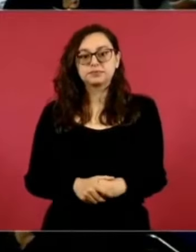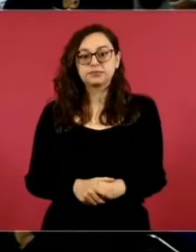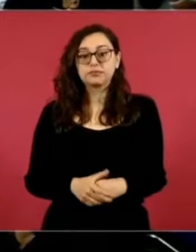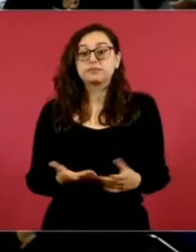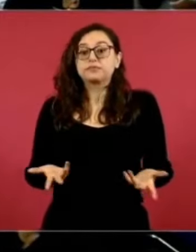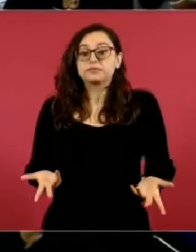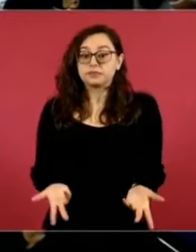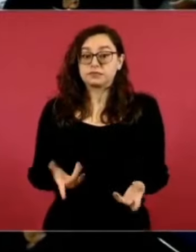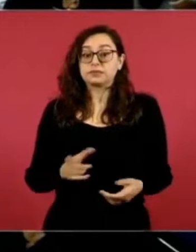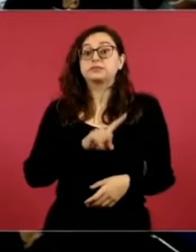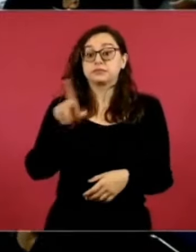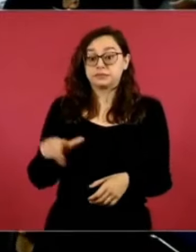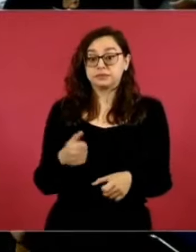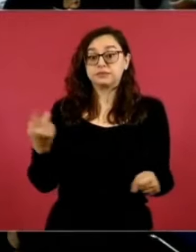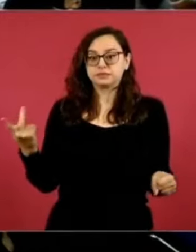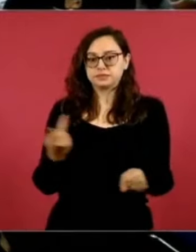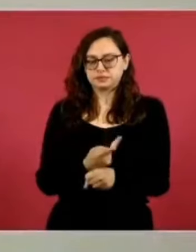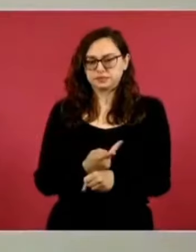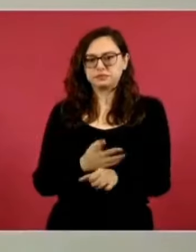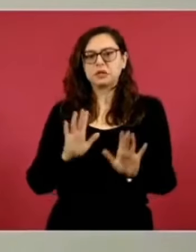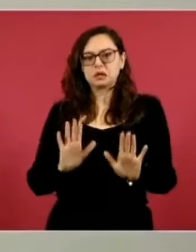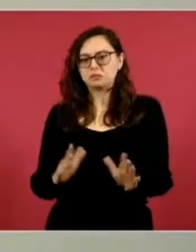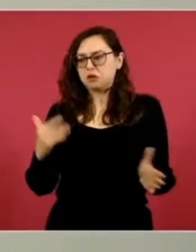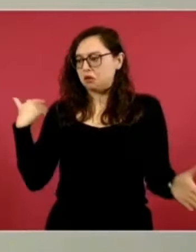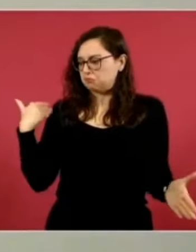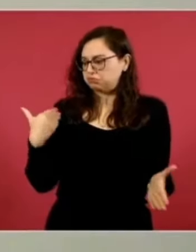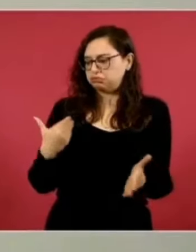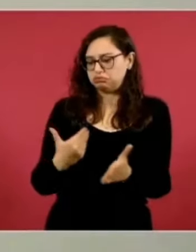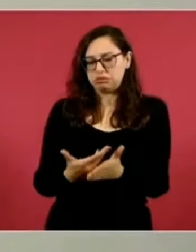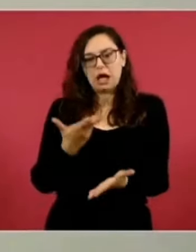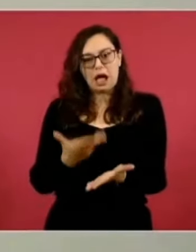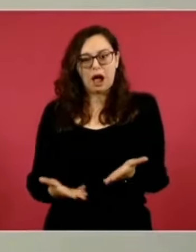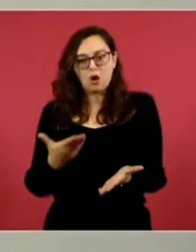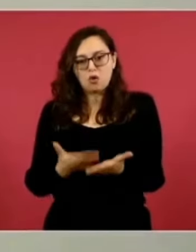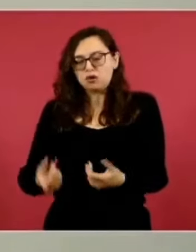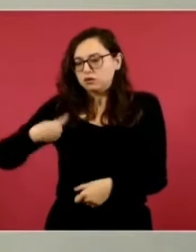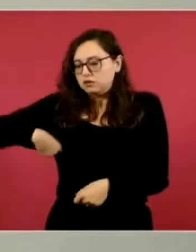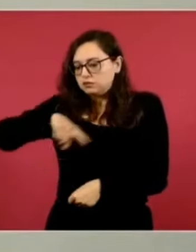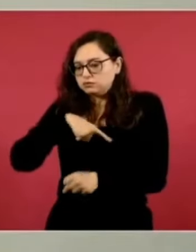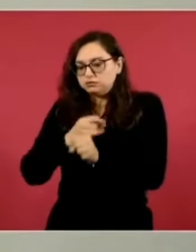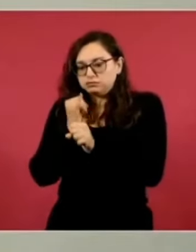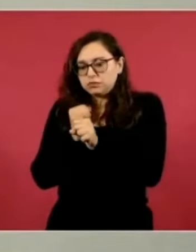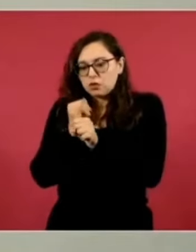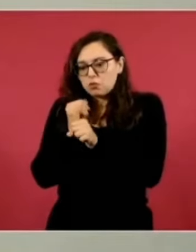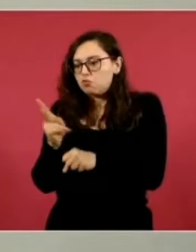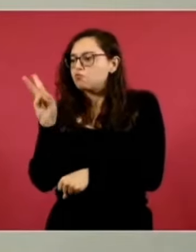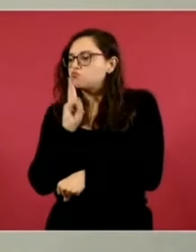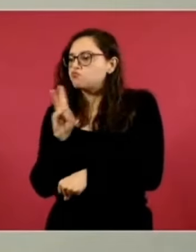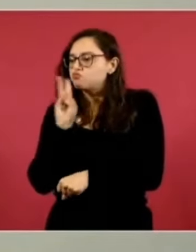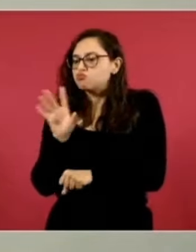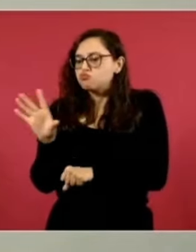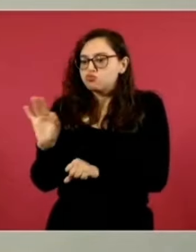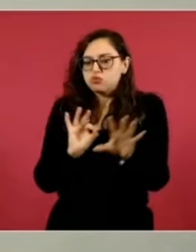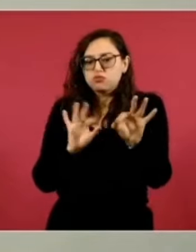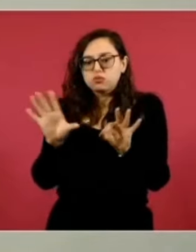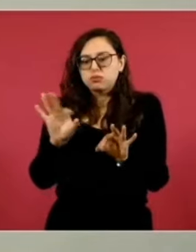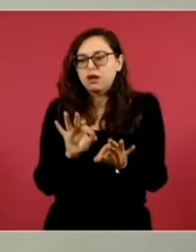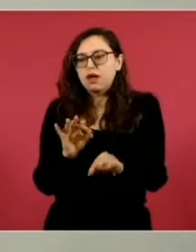afirmación, ahora hemos podido demostrar con pruebas ya judicializadas que el propósito evidente de quienes habían asumido tal